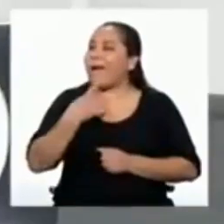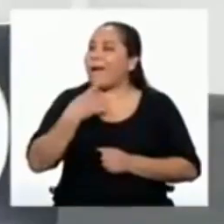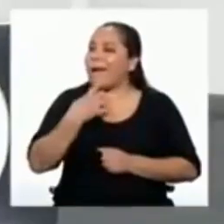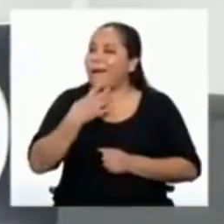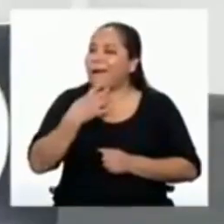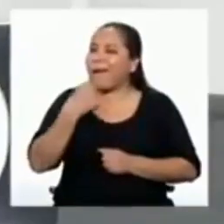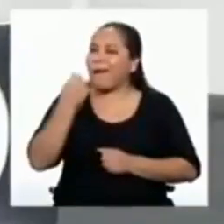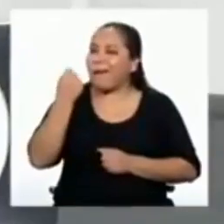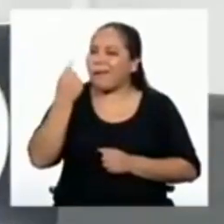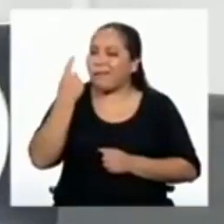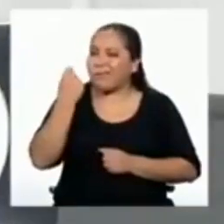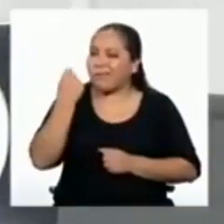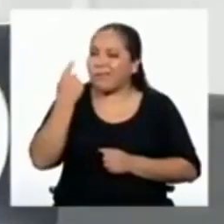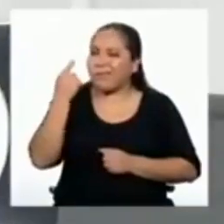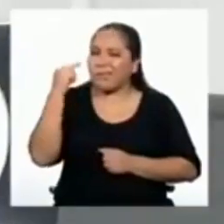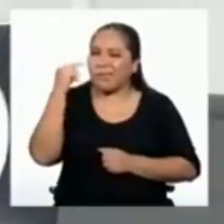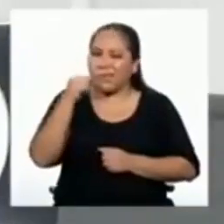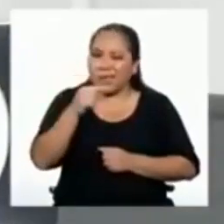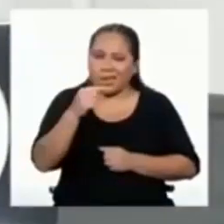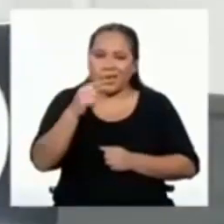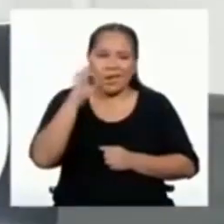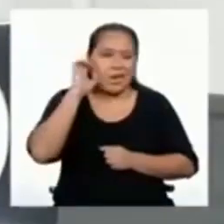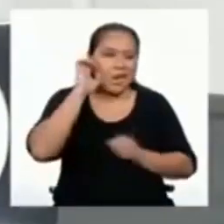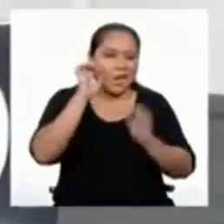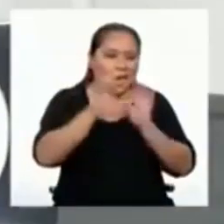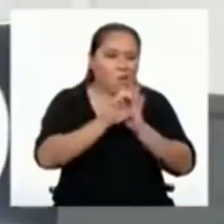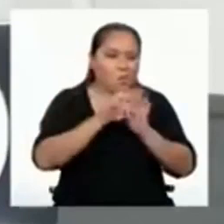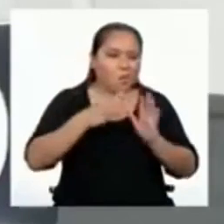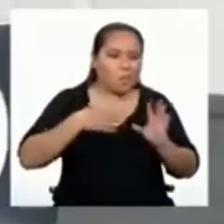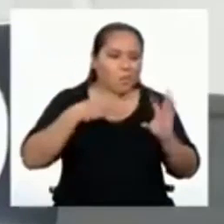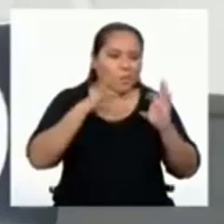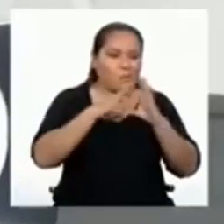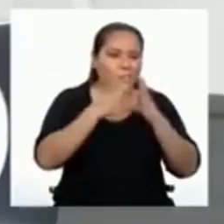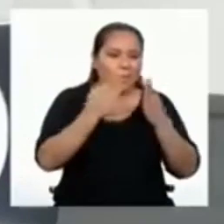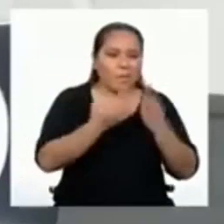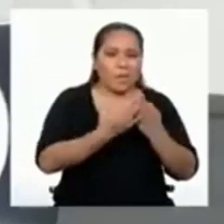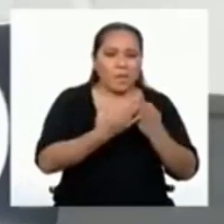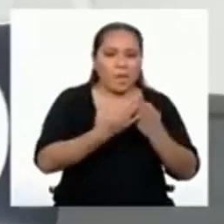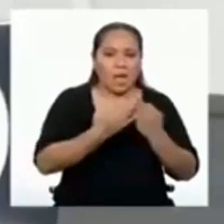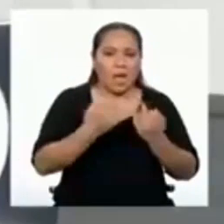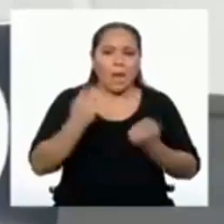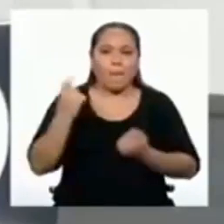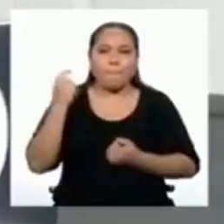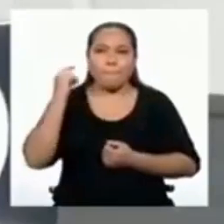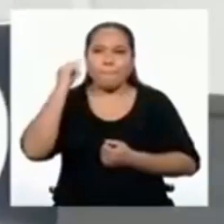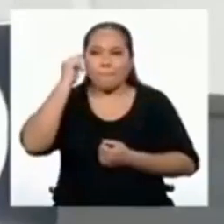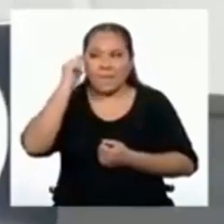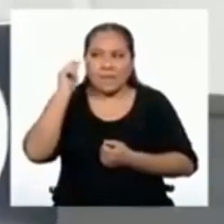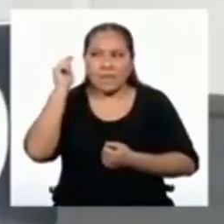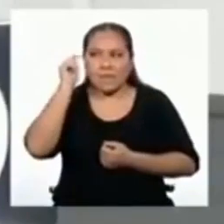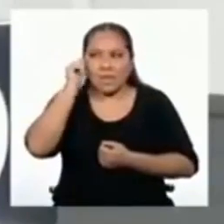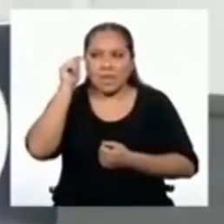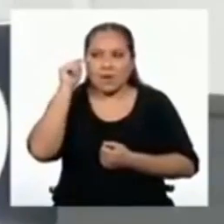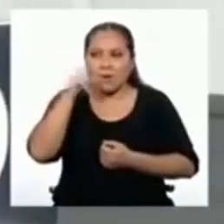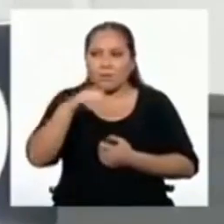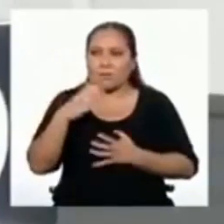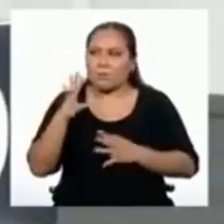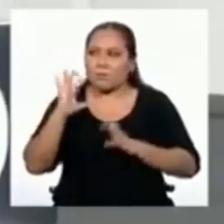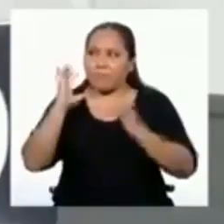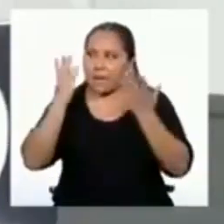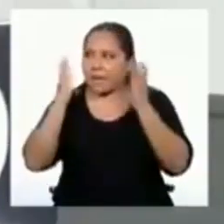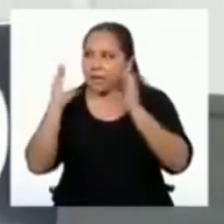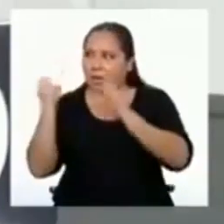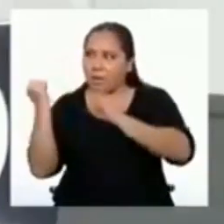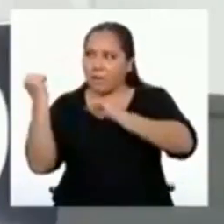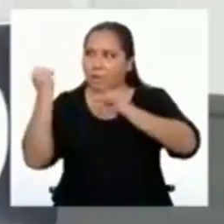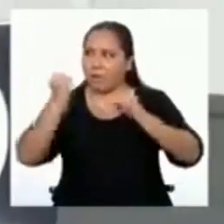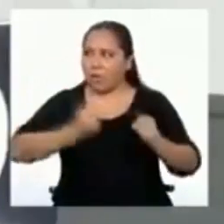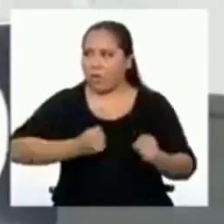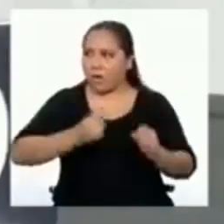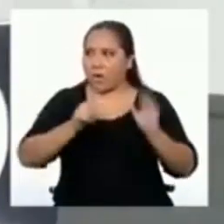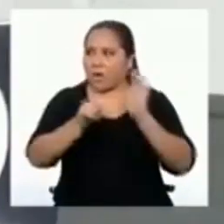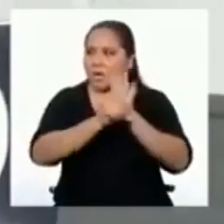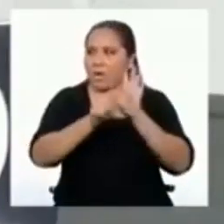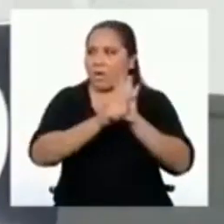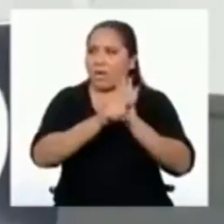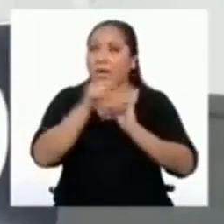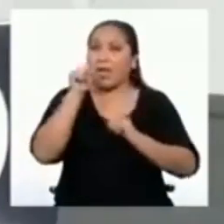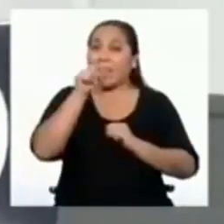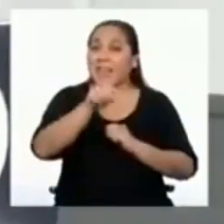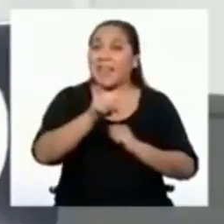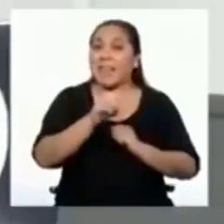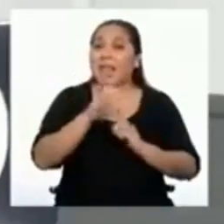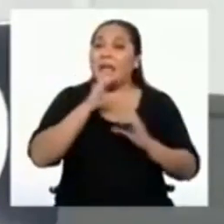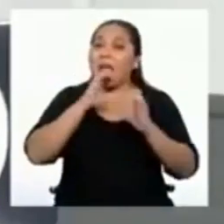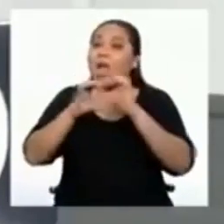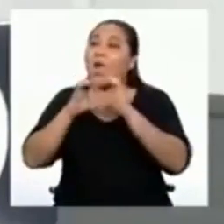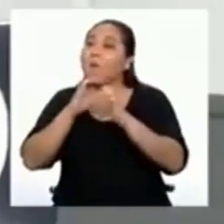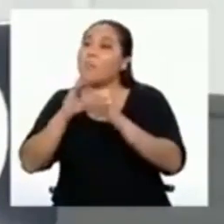qué querías llegar con todo lo de mi familia. Entonces, mi tío es como si fuera el poder legislativo, porque él habla con mi